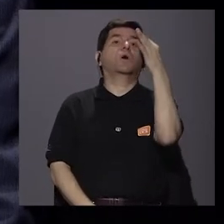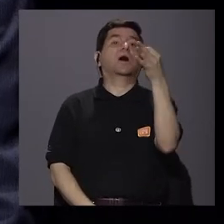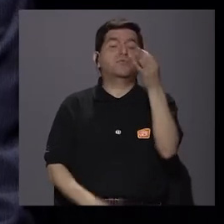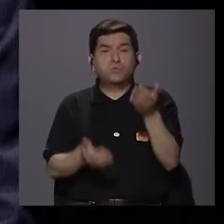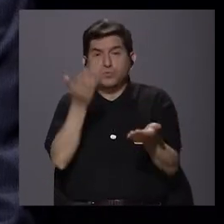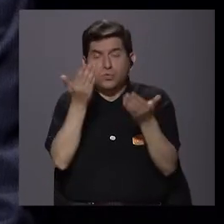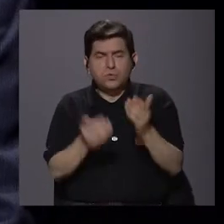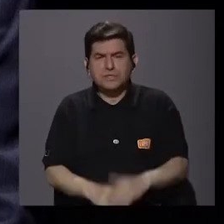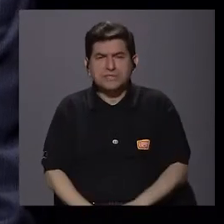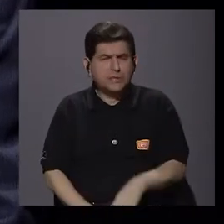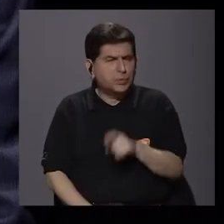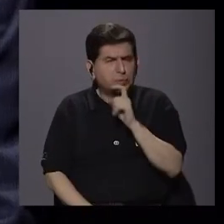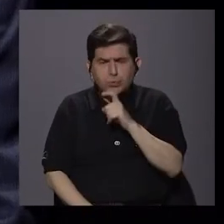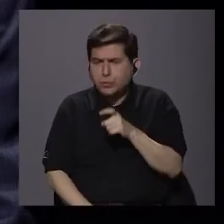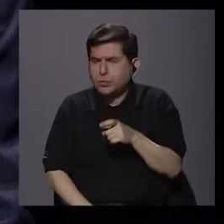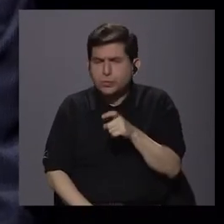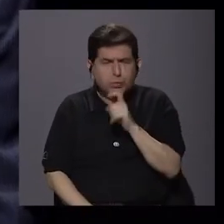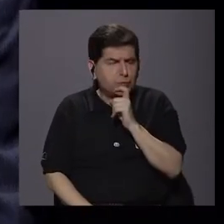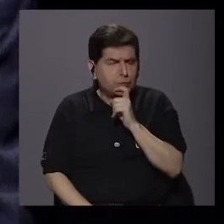sombrío